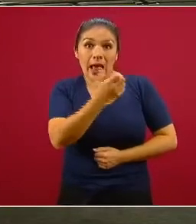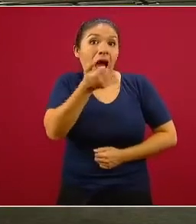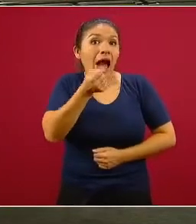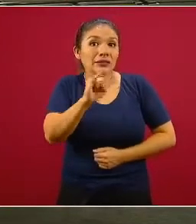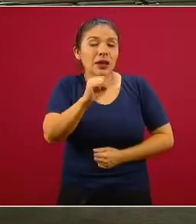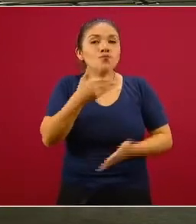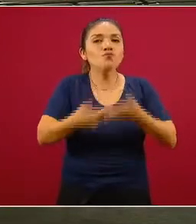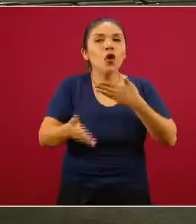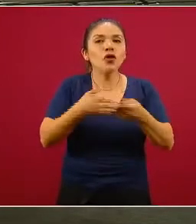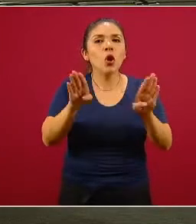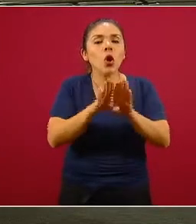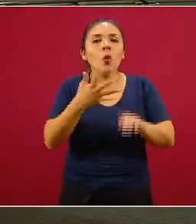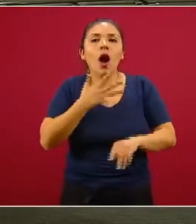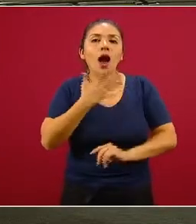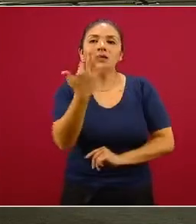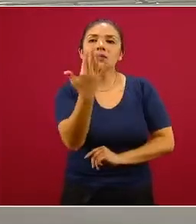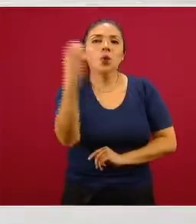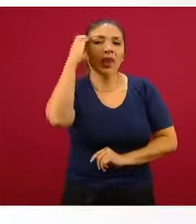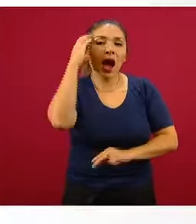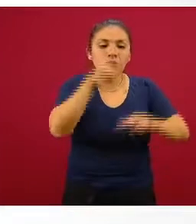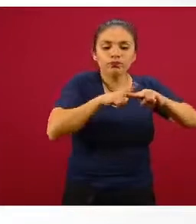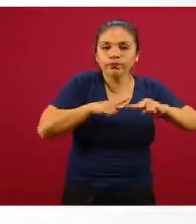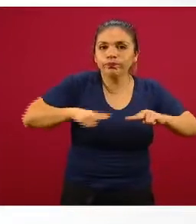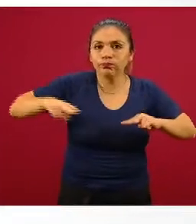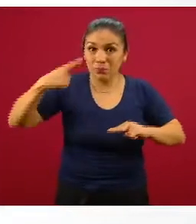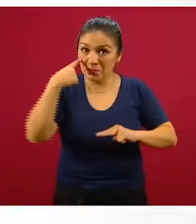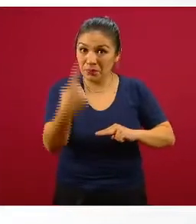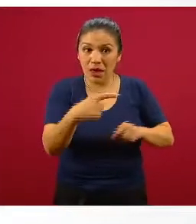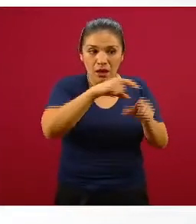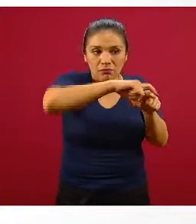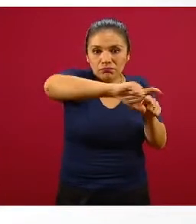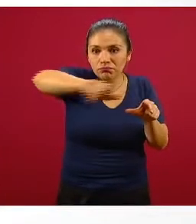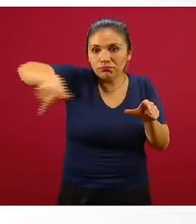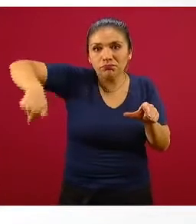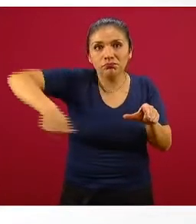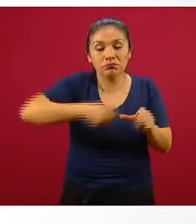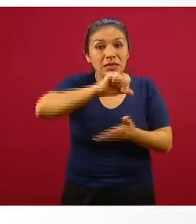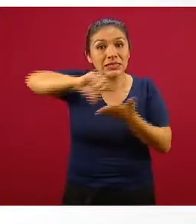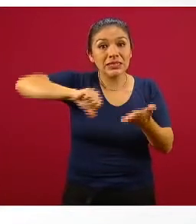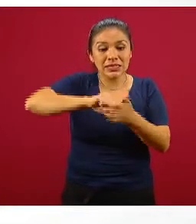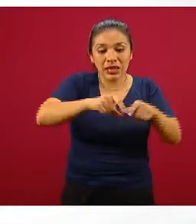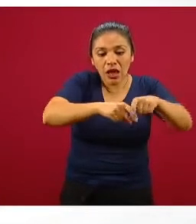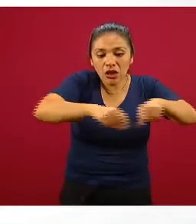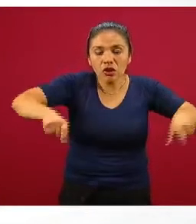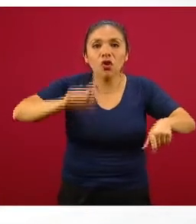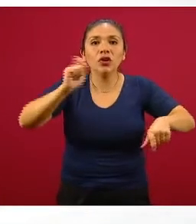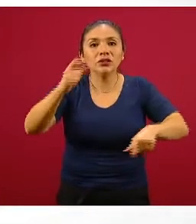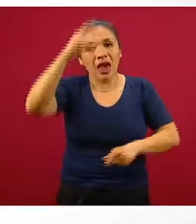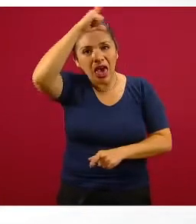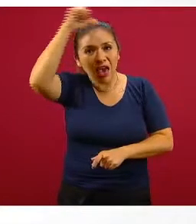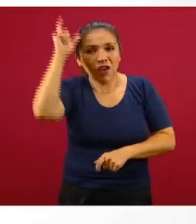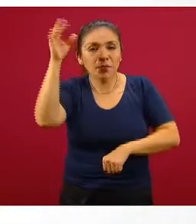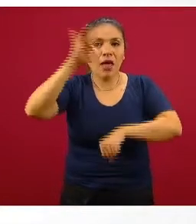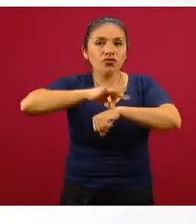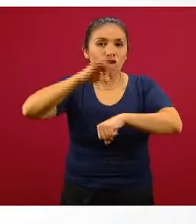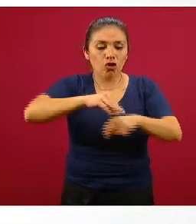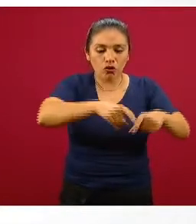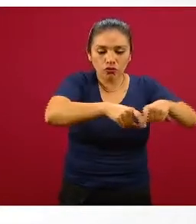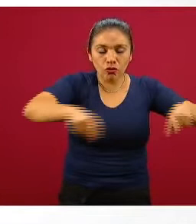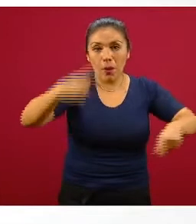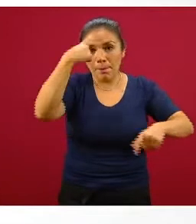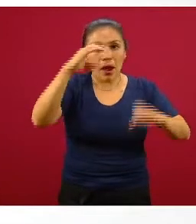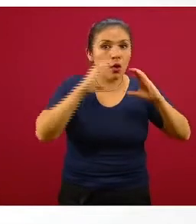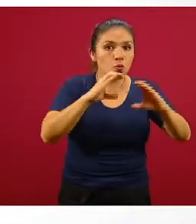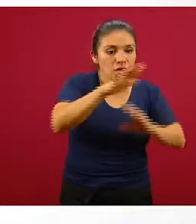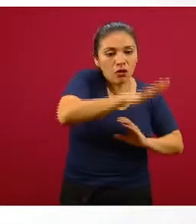Tenemos aquí 50 camas alrededor de un área central de enfermería y de médicos para el cuidado de